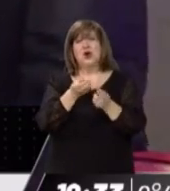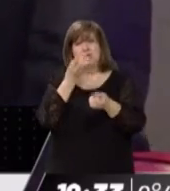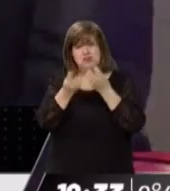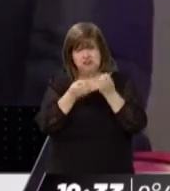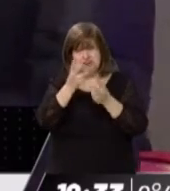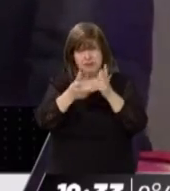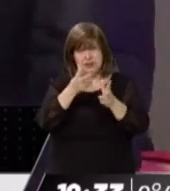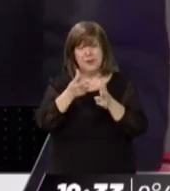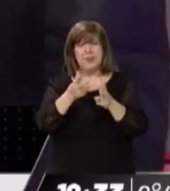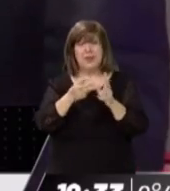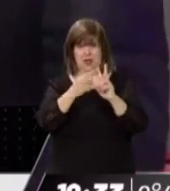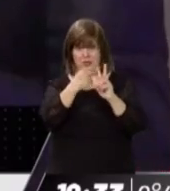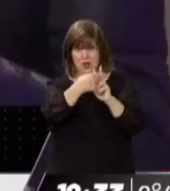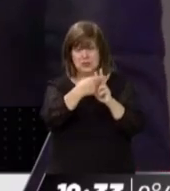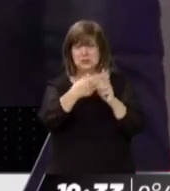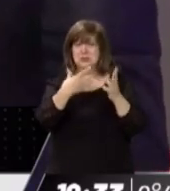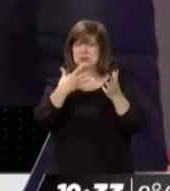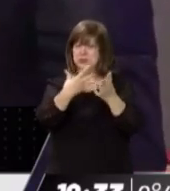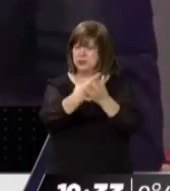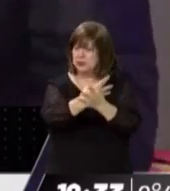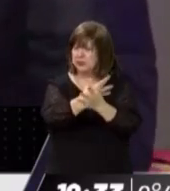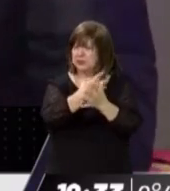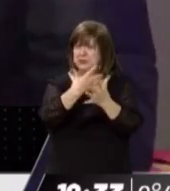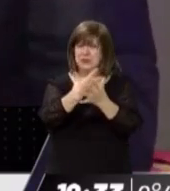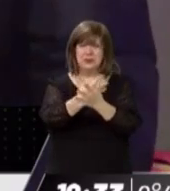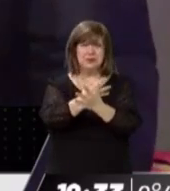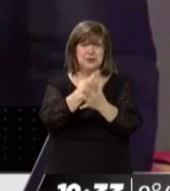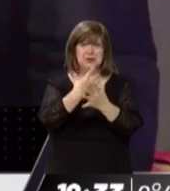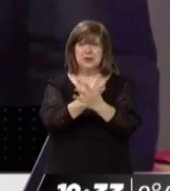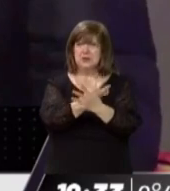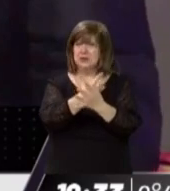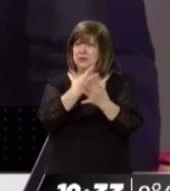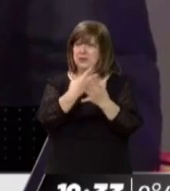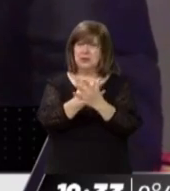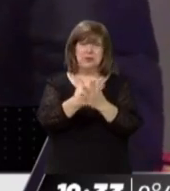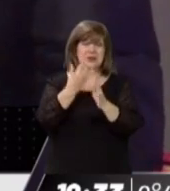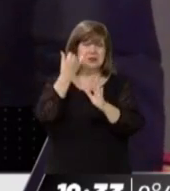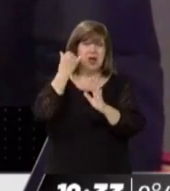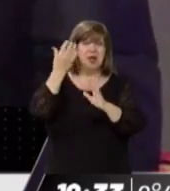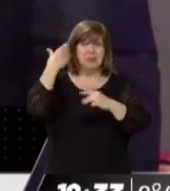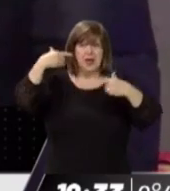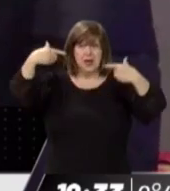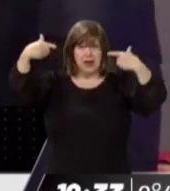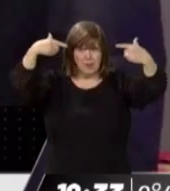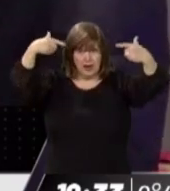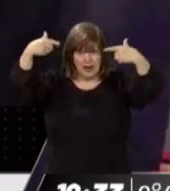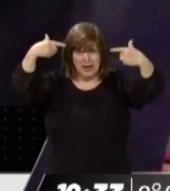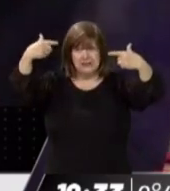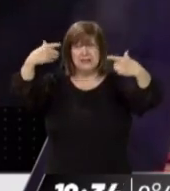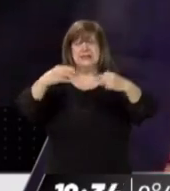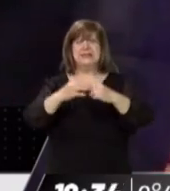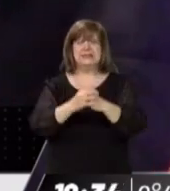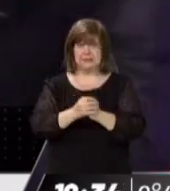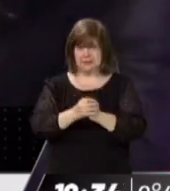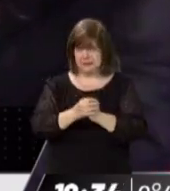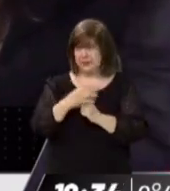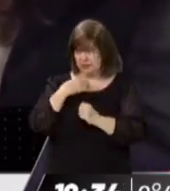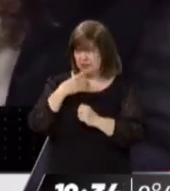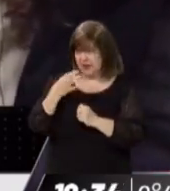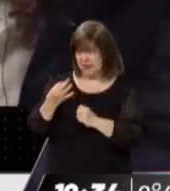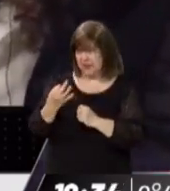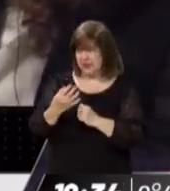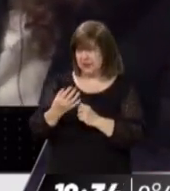a quienes ellos han acusado también en sus declaraciones a través de cámara gesel no es así sí